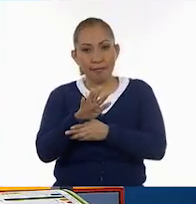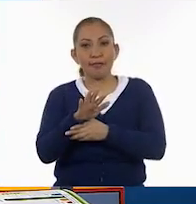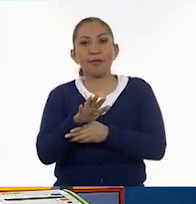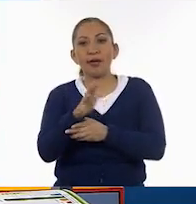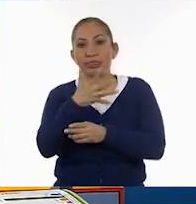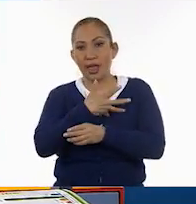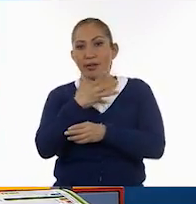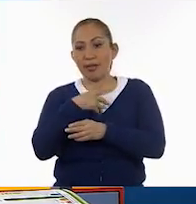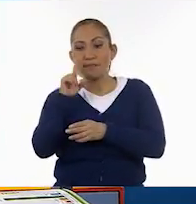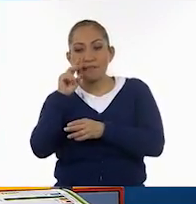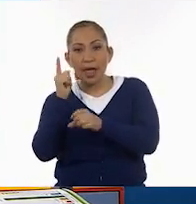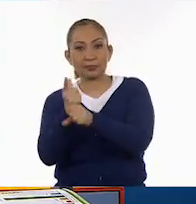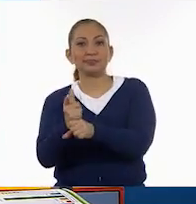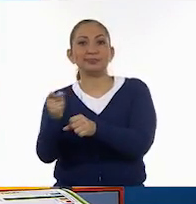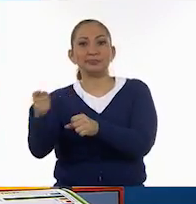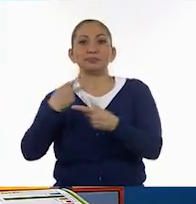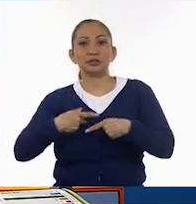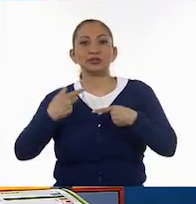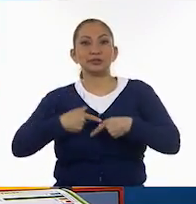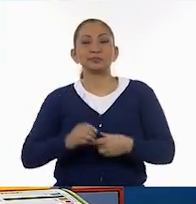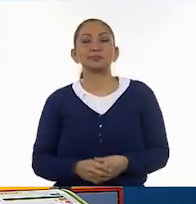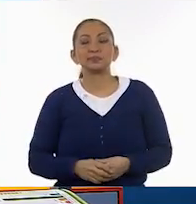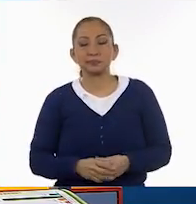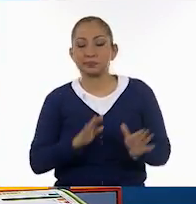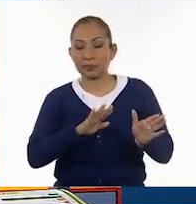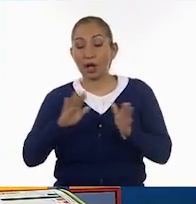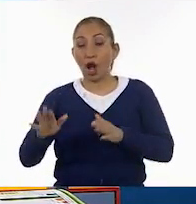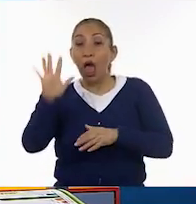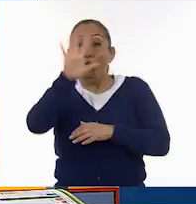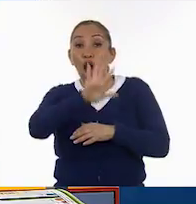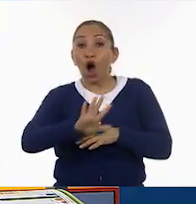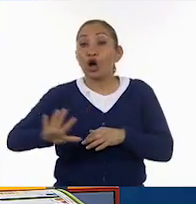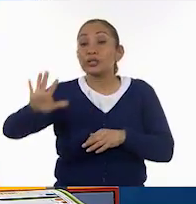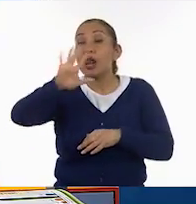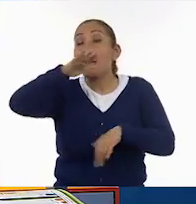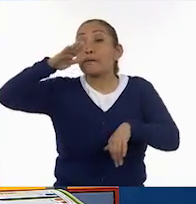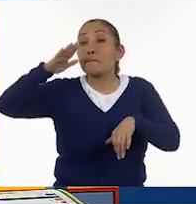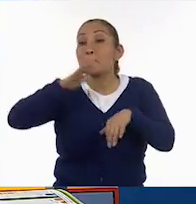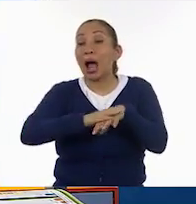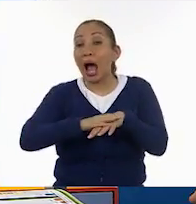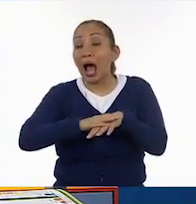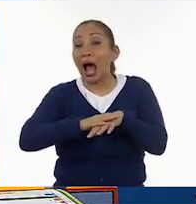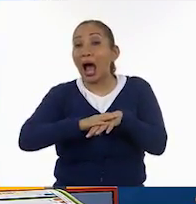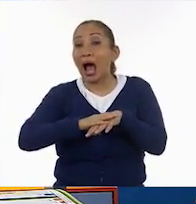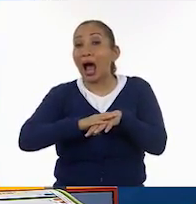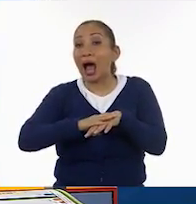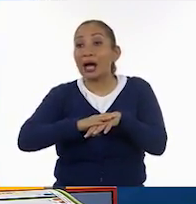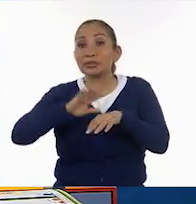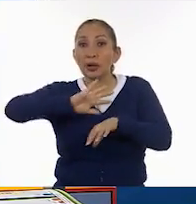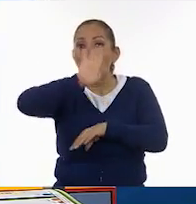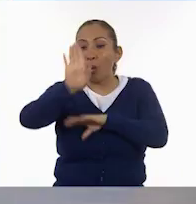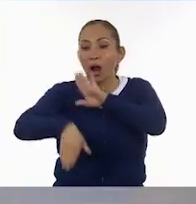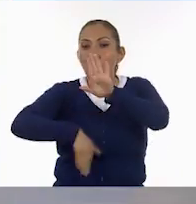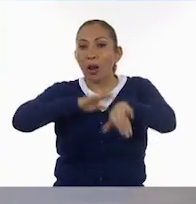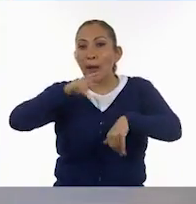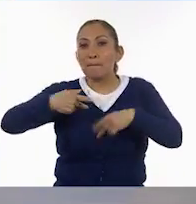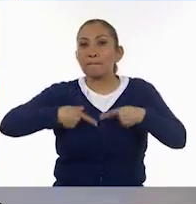que tiene esa situación con su población. Ahora dice, continente con mayor índice de mortalidad.